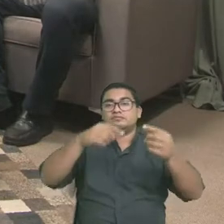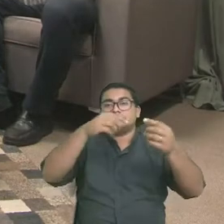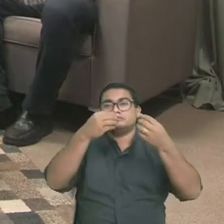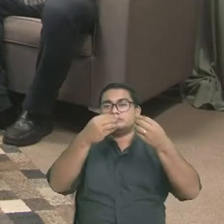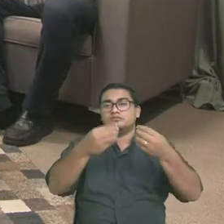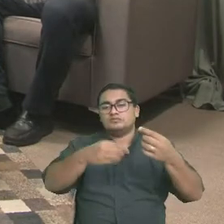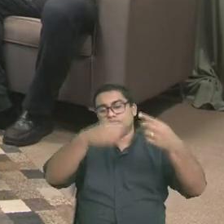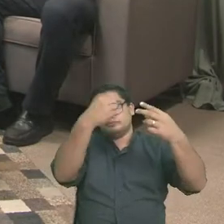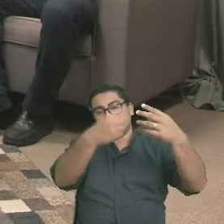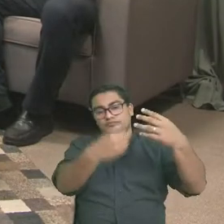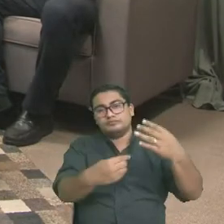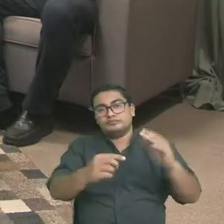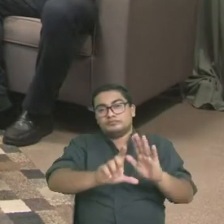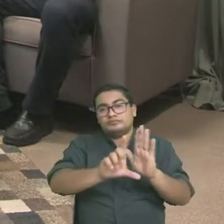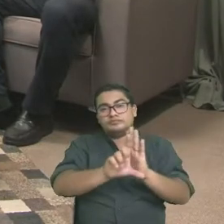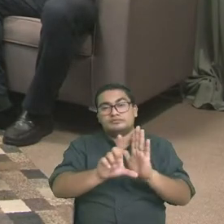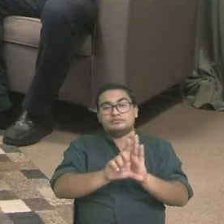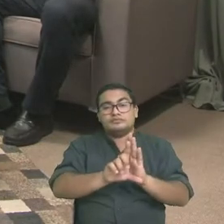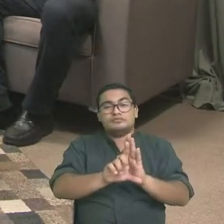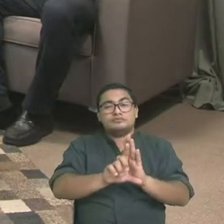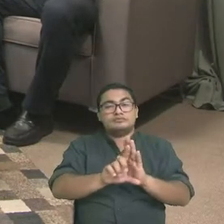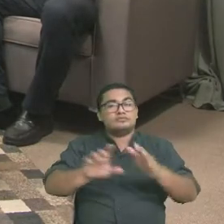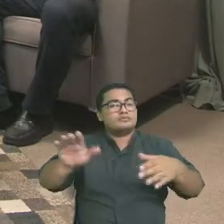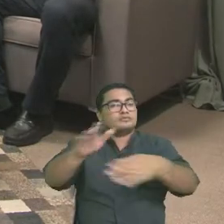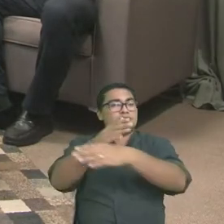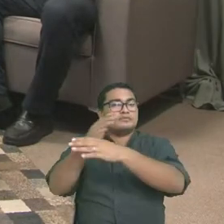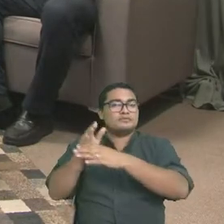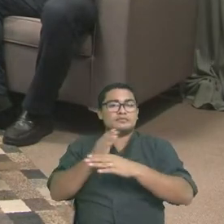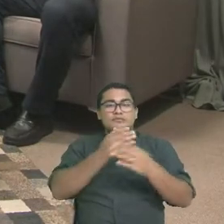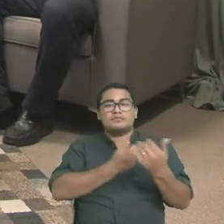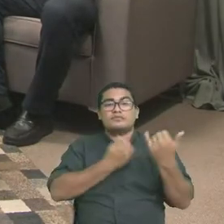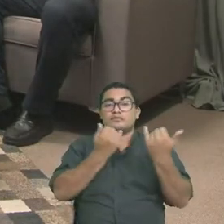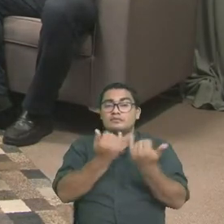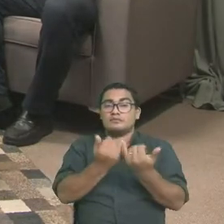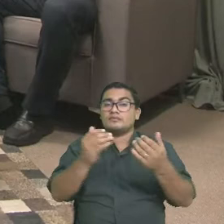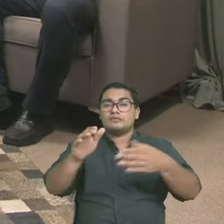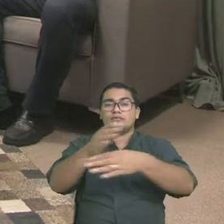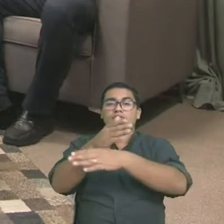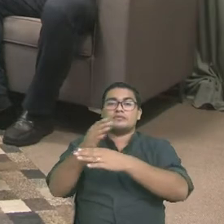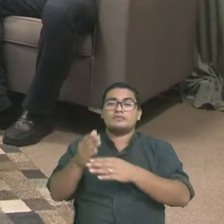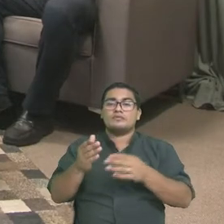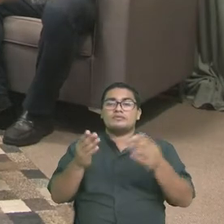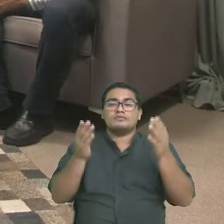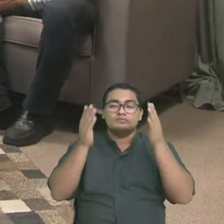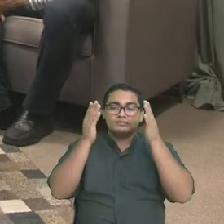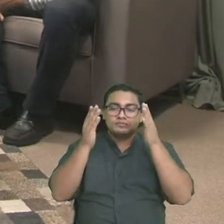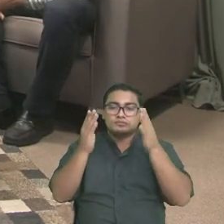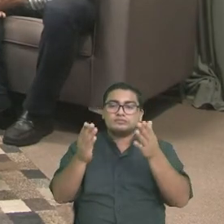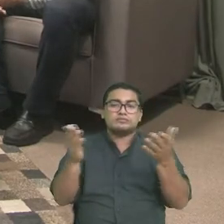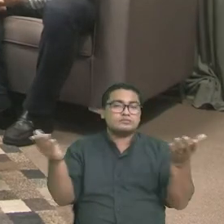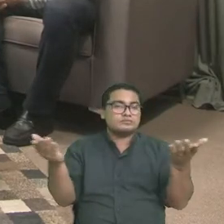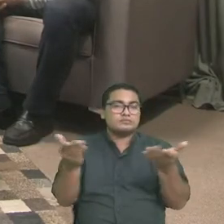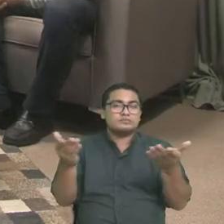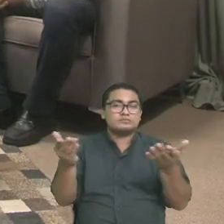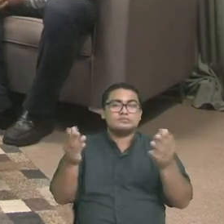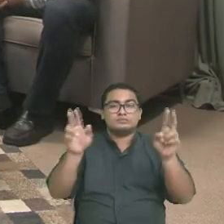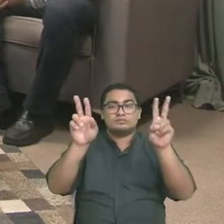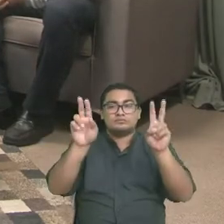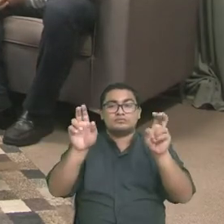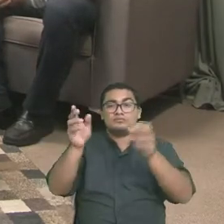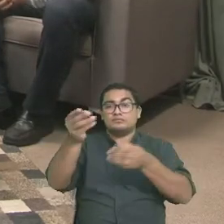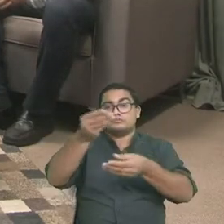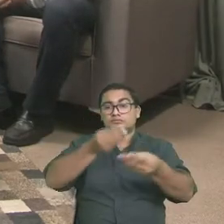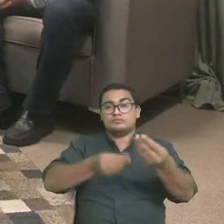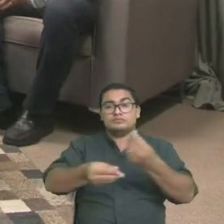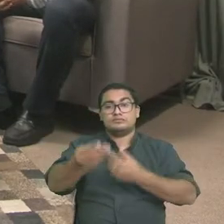cuerpo jurídico, a todas las instituciones que tienen que ver principalmente con la rectoría del tema